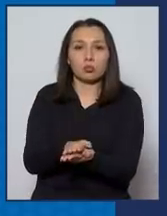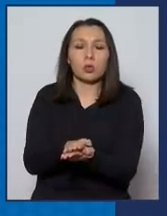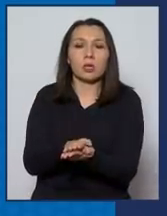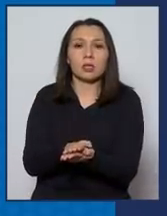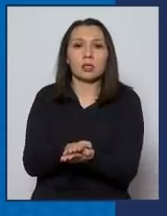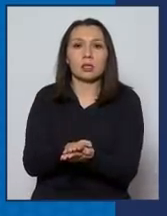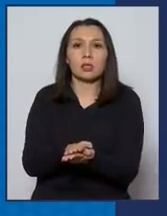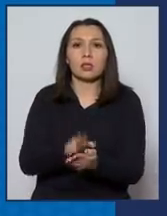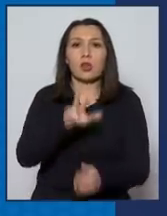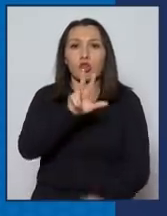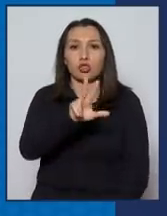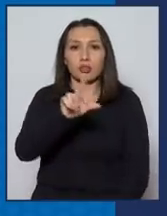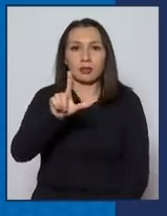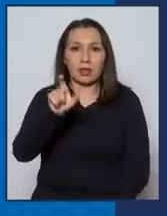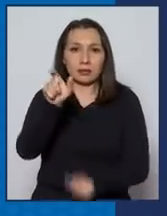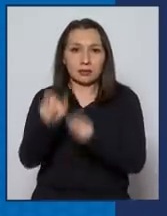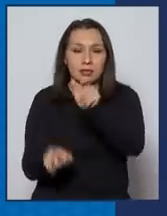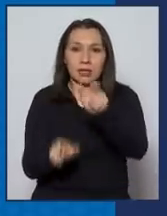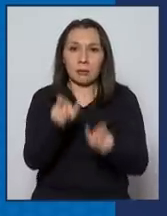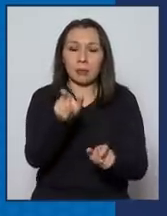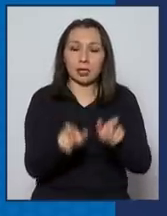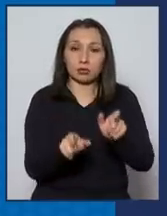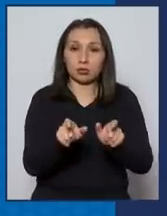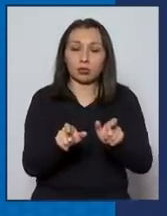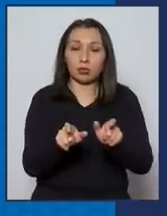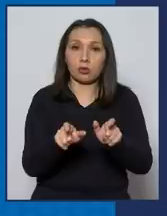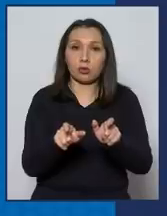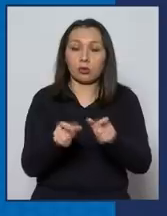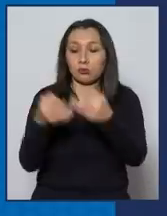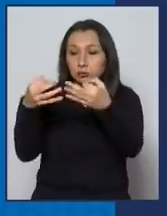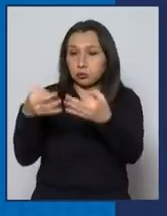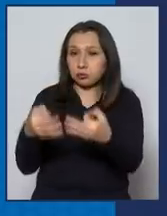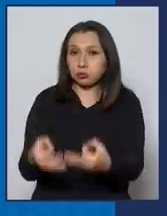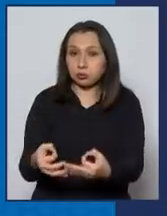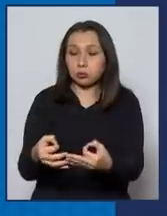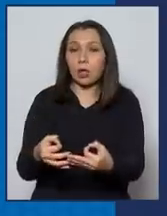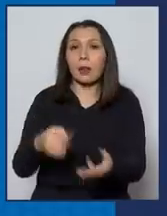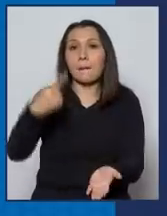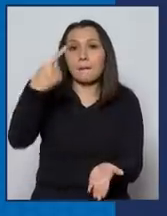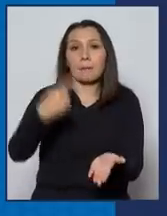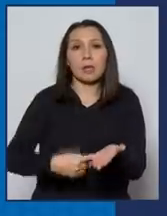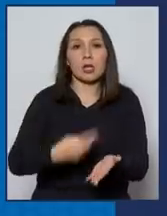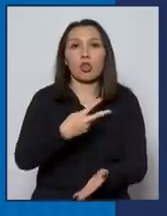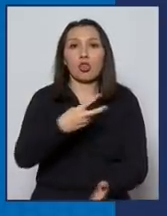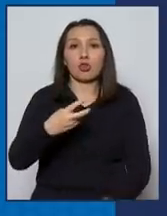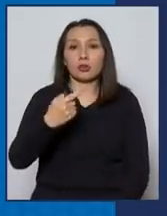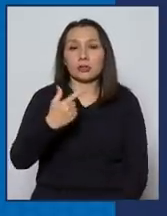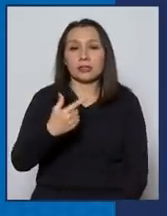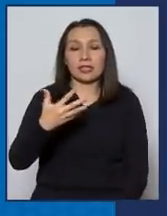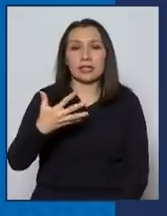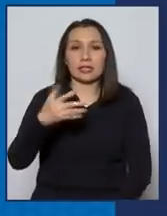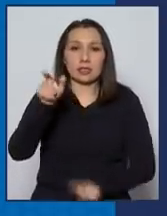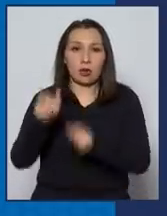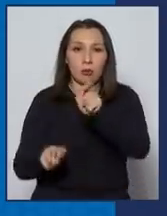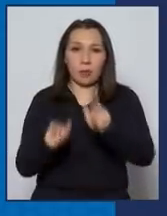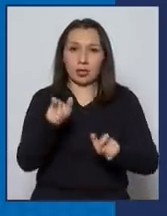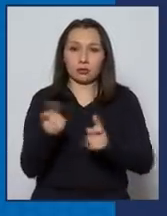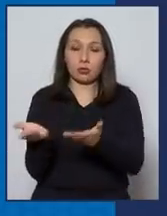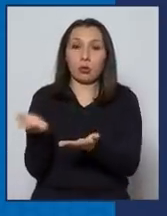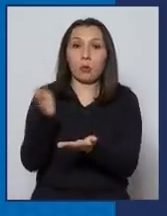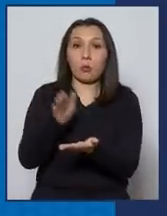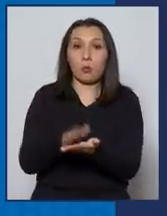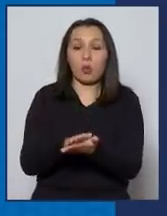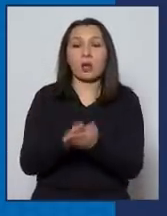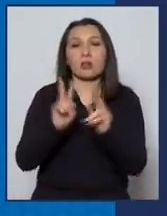de 87 personas, lo que da un total de 1.275 personas